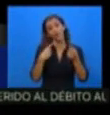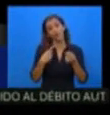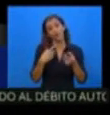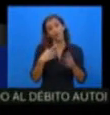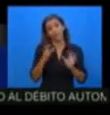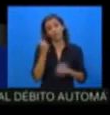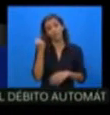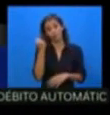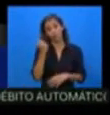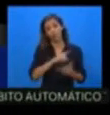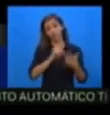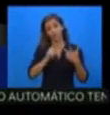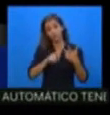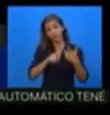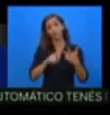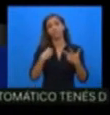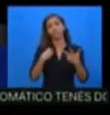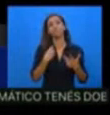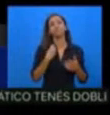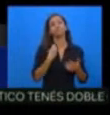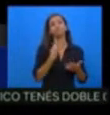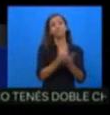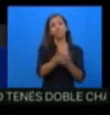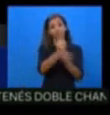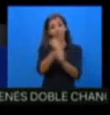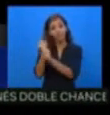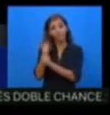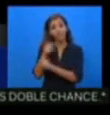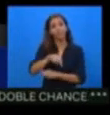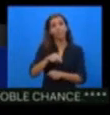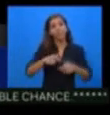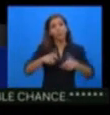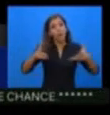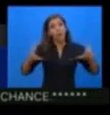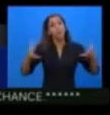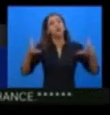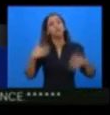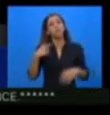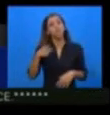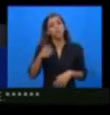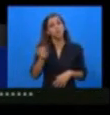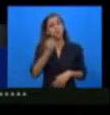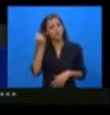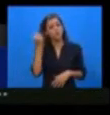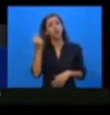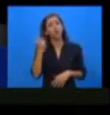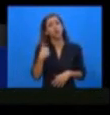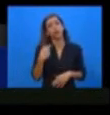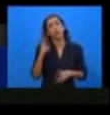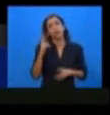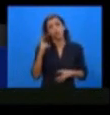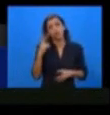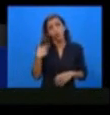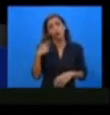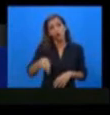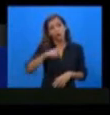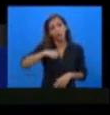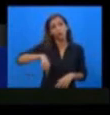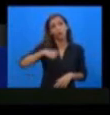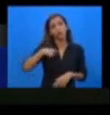que el crecimiento y la creación del empleo habrá de ser tomado como un dato de mínima y de acuerdo